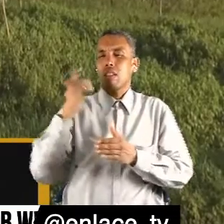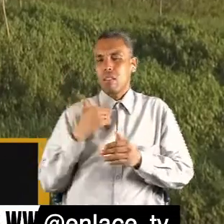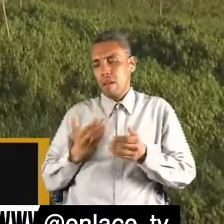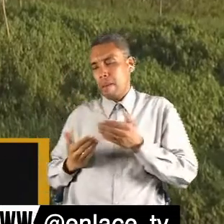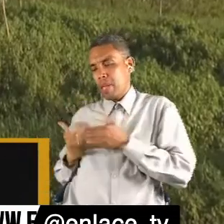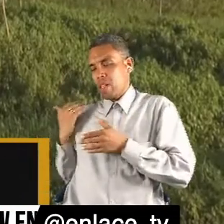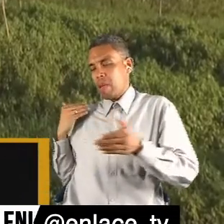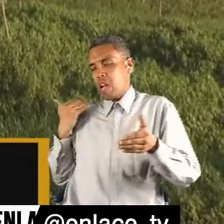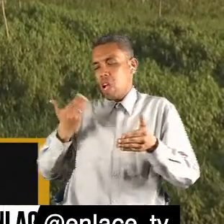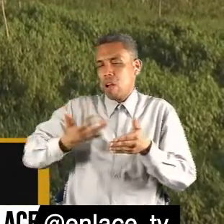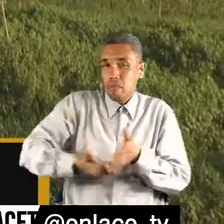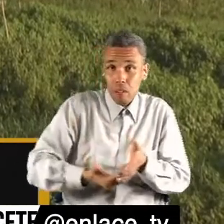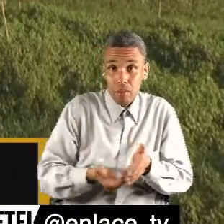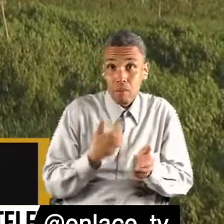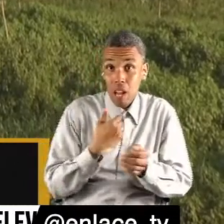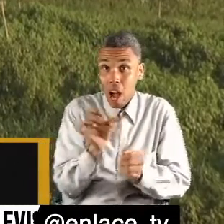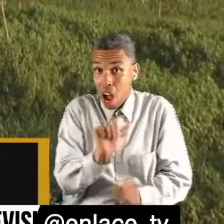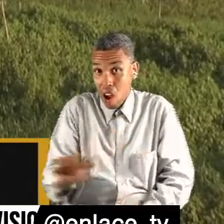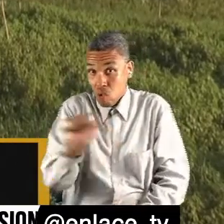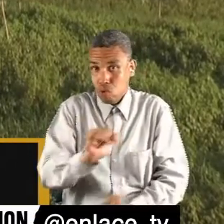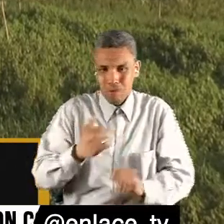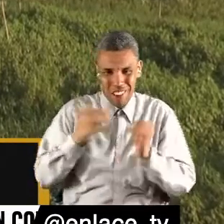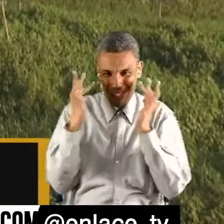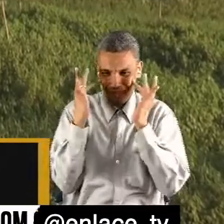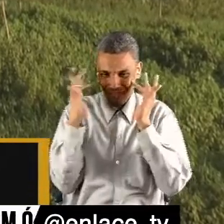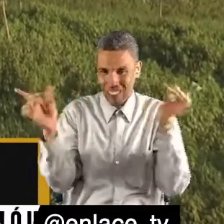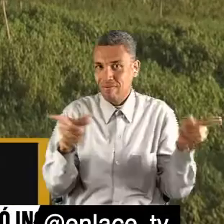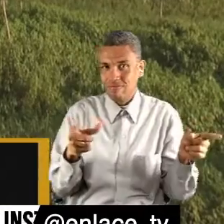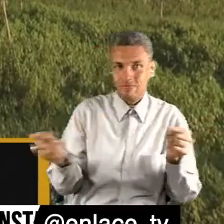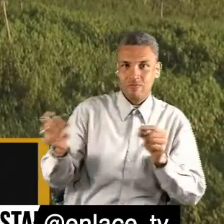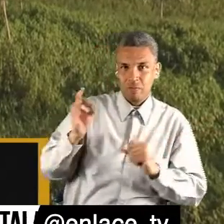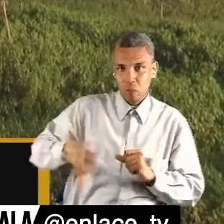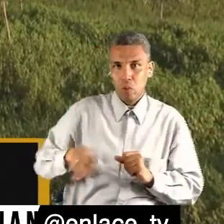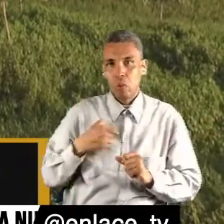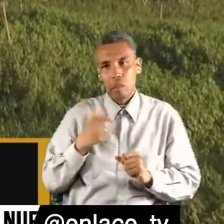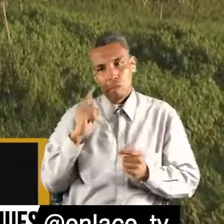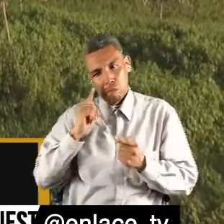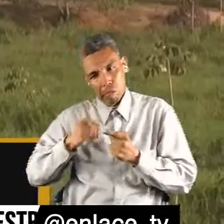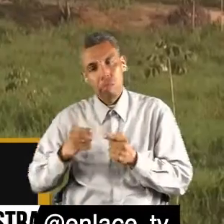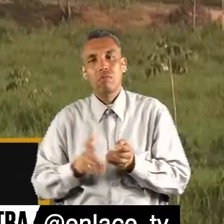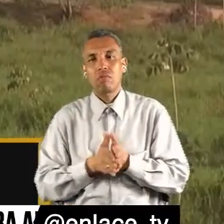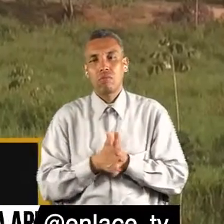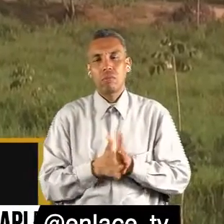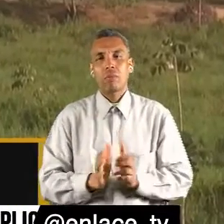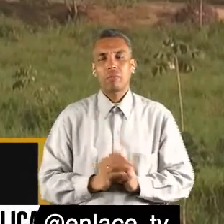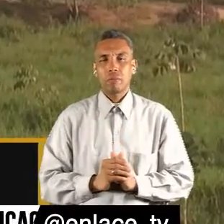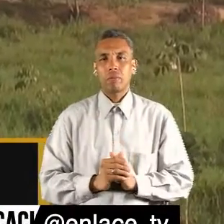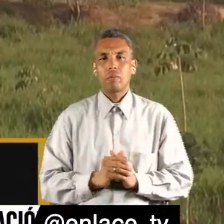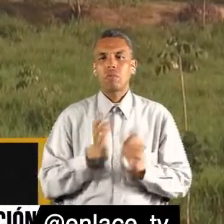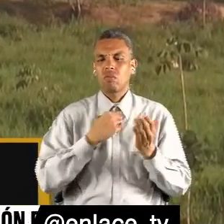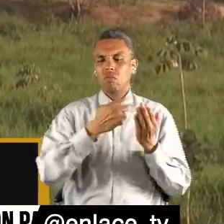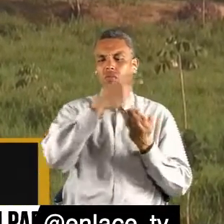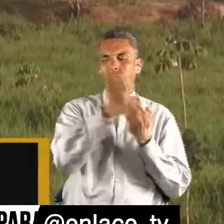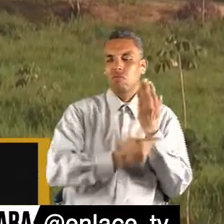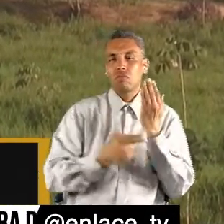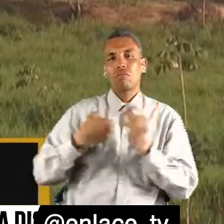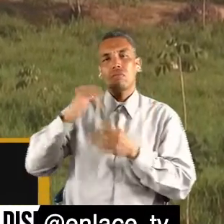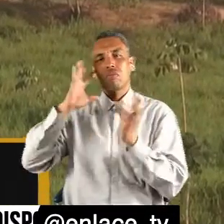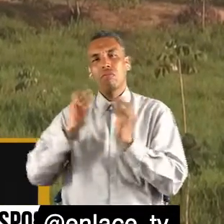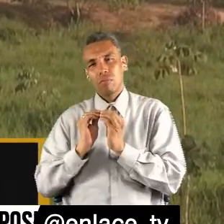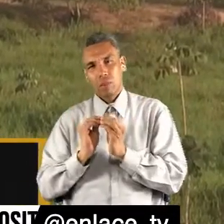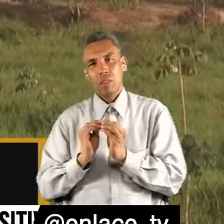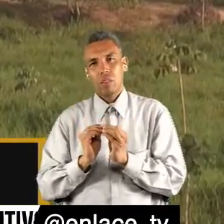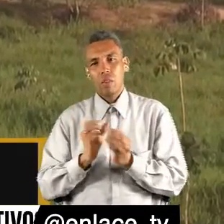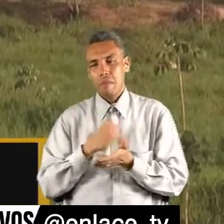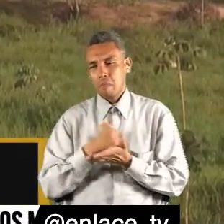dando cumplimiento al cronograma trazado. De acuerdo a la metodología establecida para la adjudicación del contrato para la ejecución del proyecto Petar San